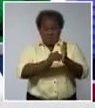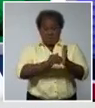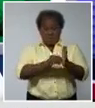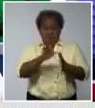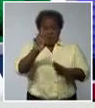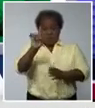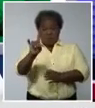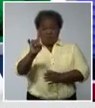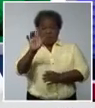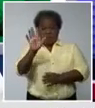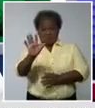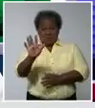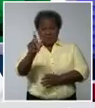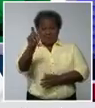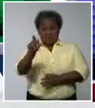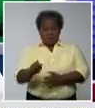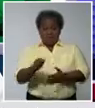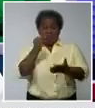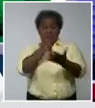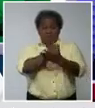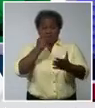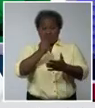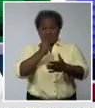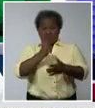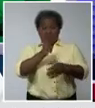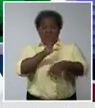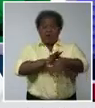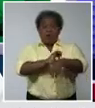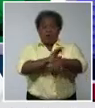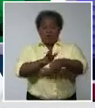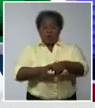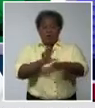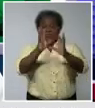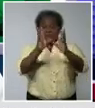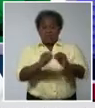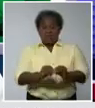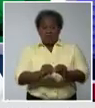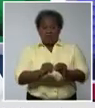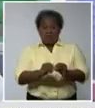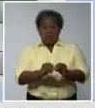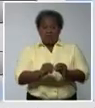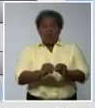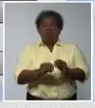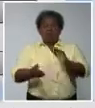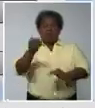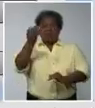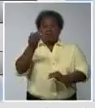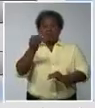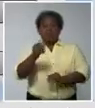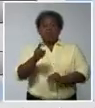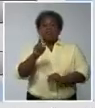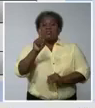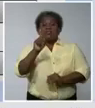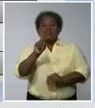381.895 diagnosticadas, ya la cifra total asciende a